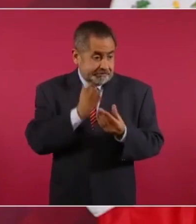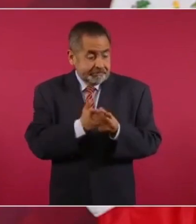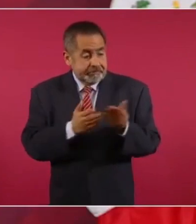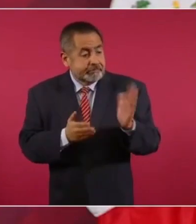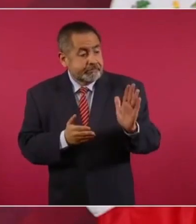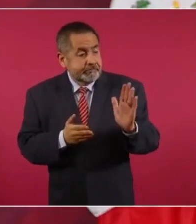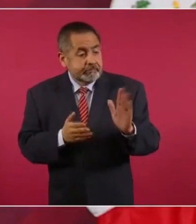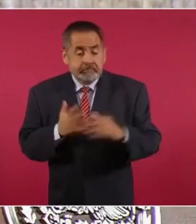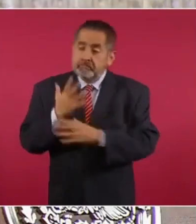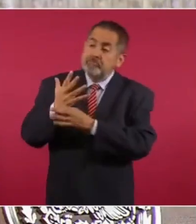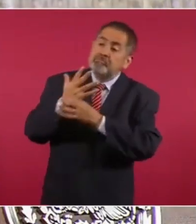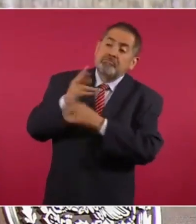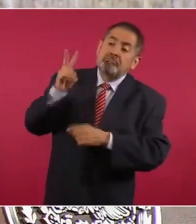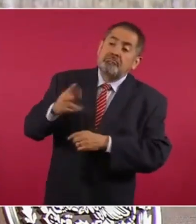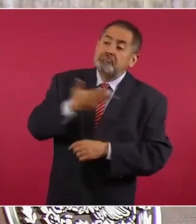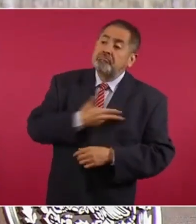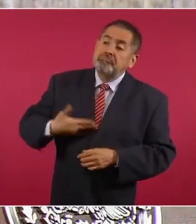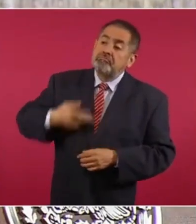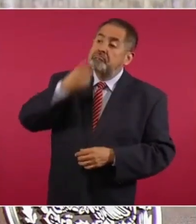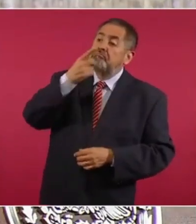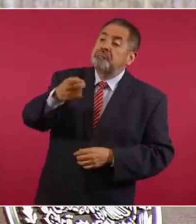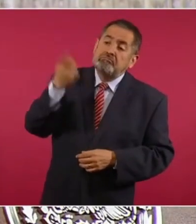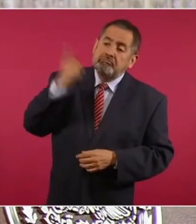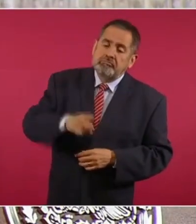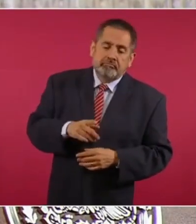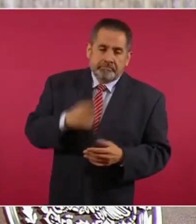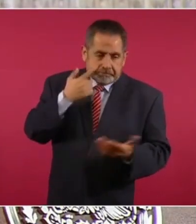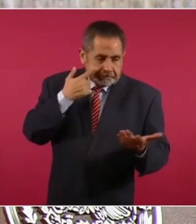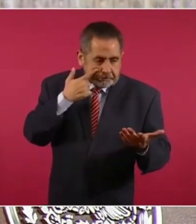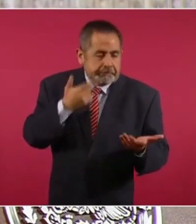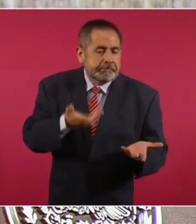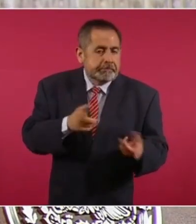del presidente, que las presente.